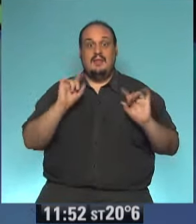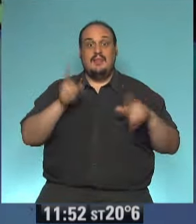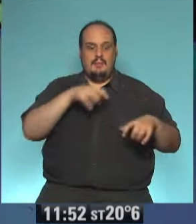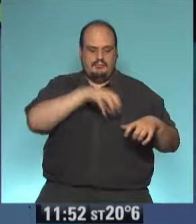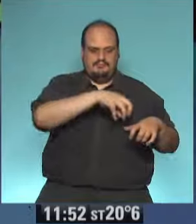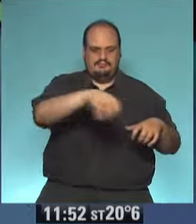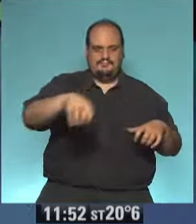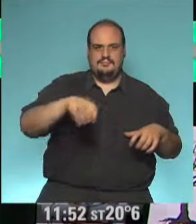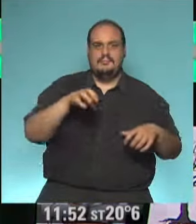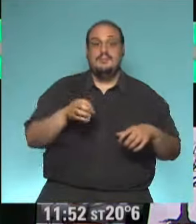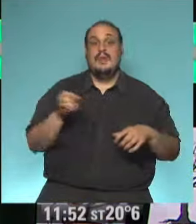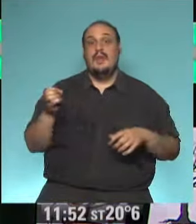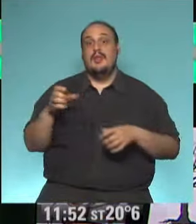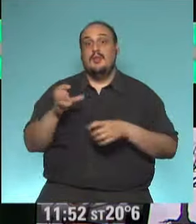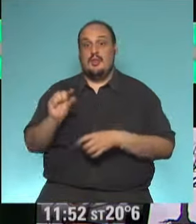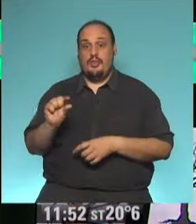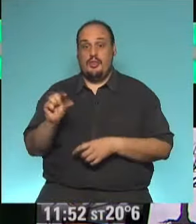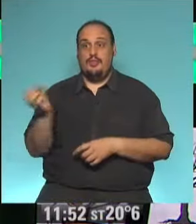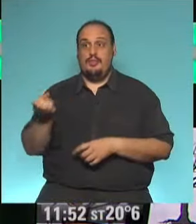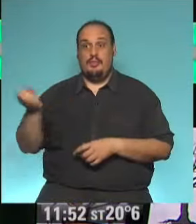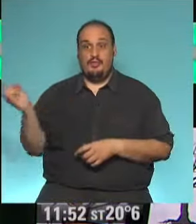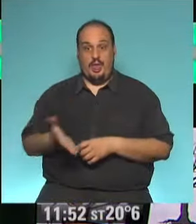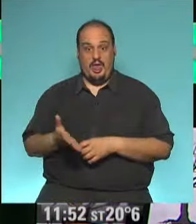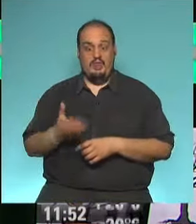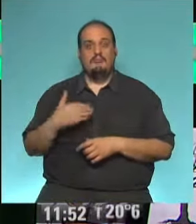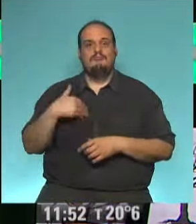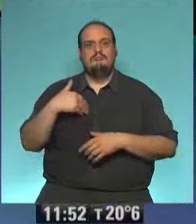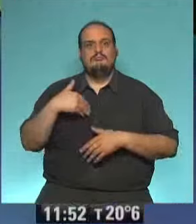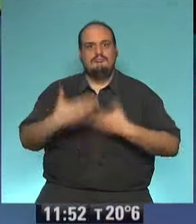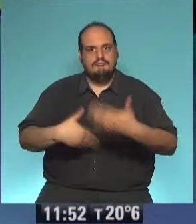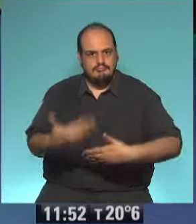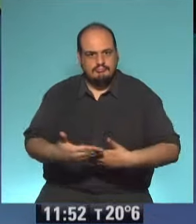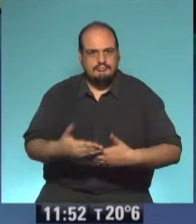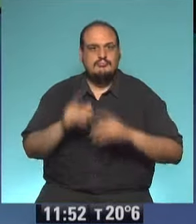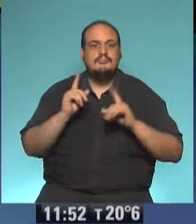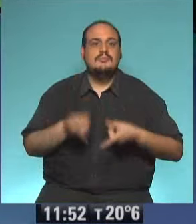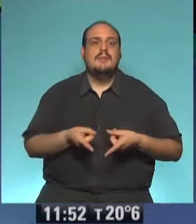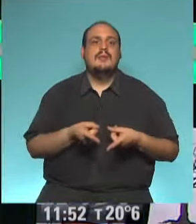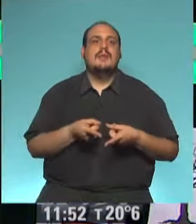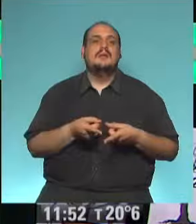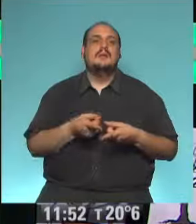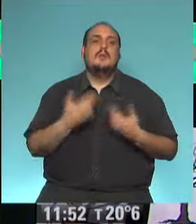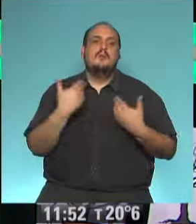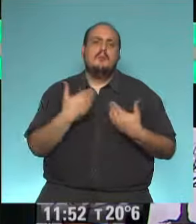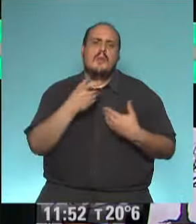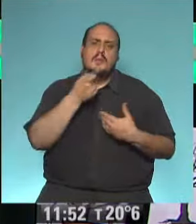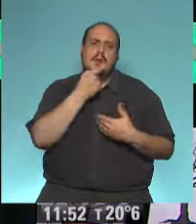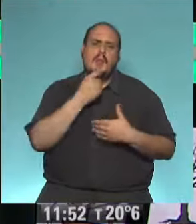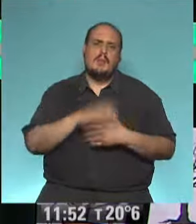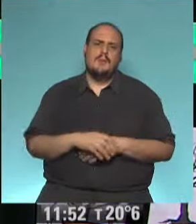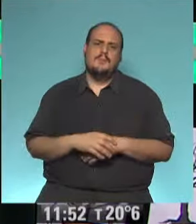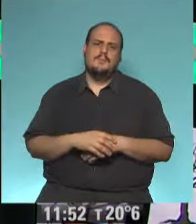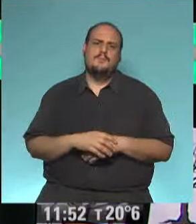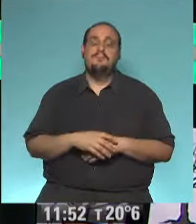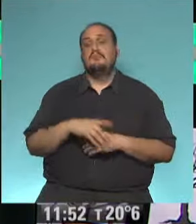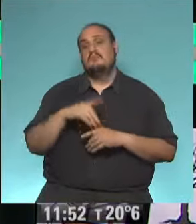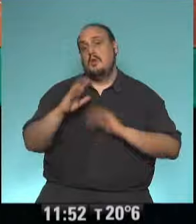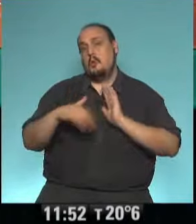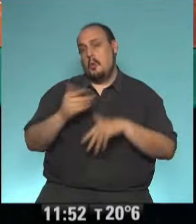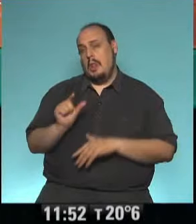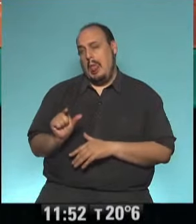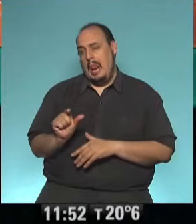Así ¿no? es, tenemos nuestro dadito con el que vamos a avanzar y tenemos como nuestras piezas de juego que podemos usar, por ejemplo, algún juguete